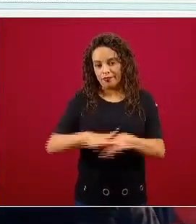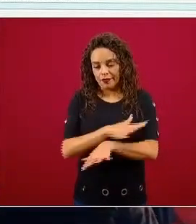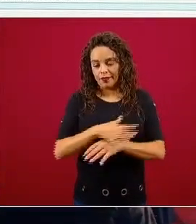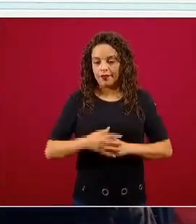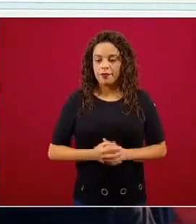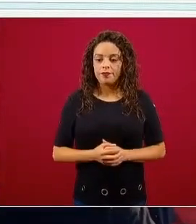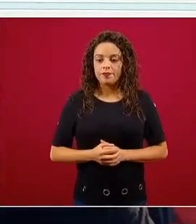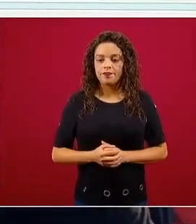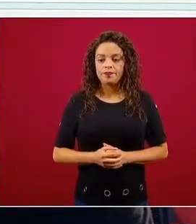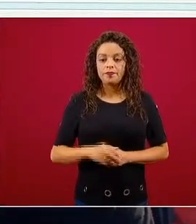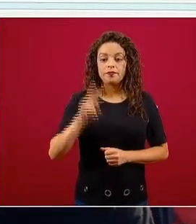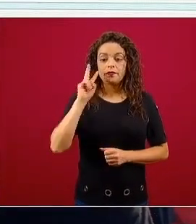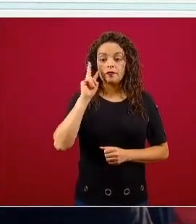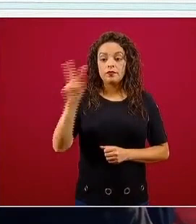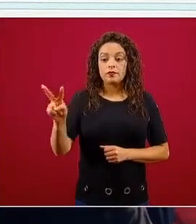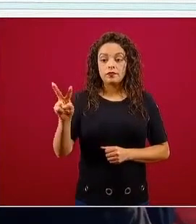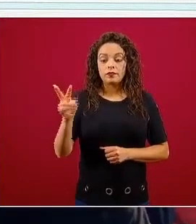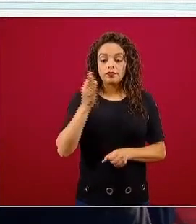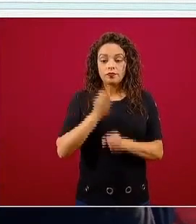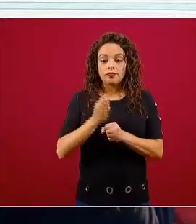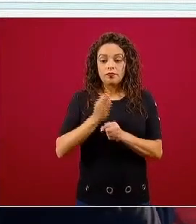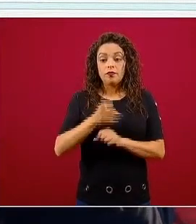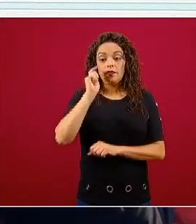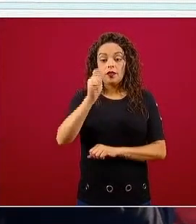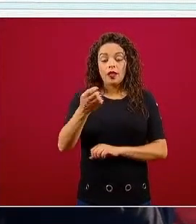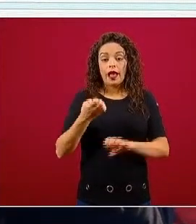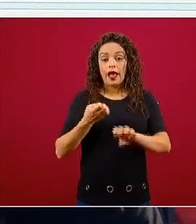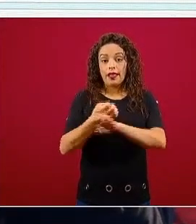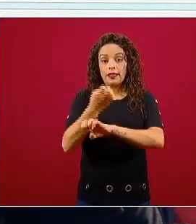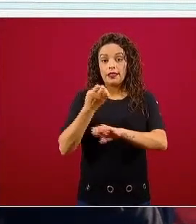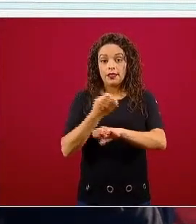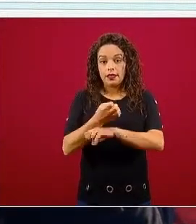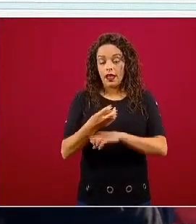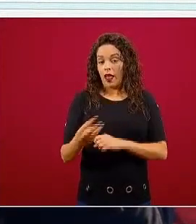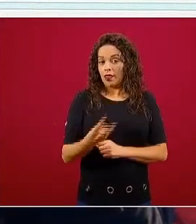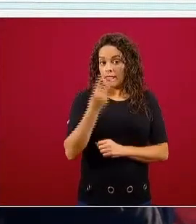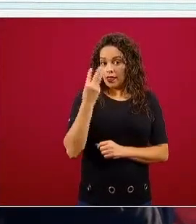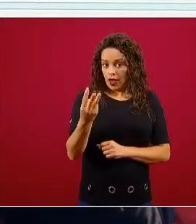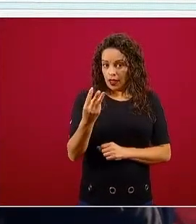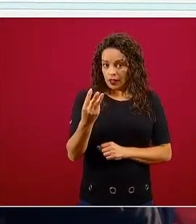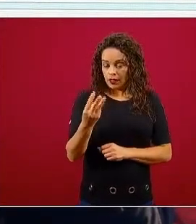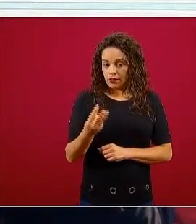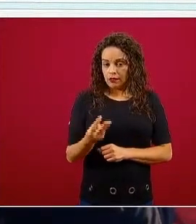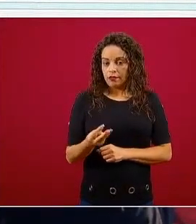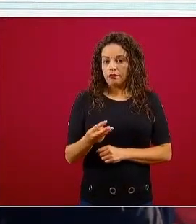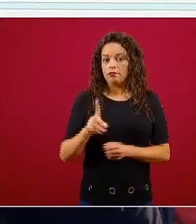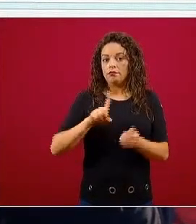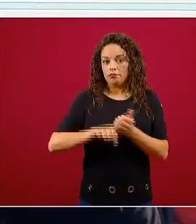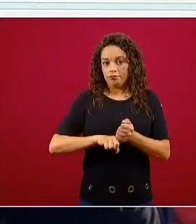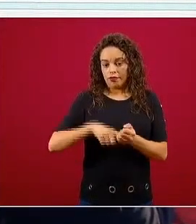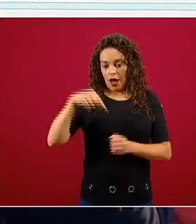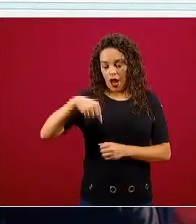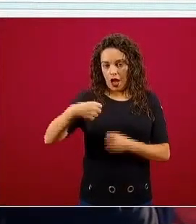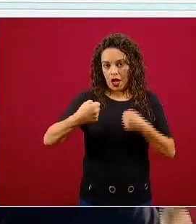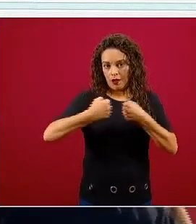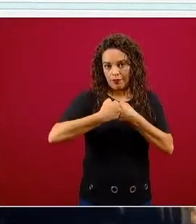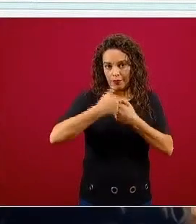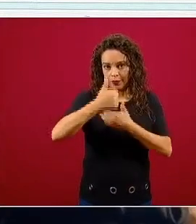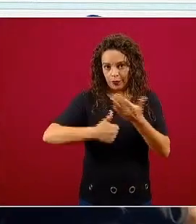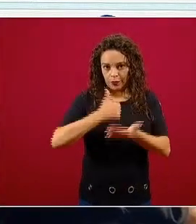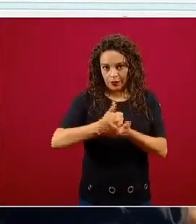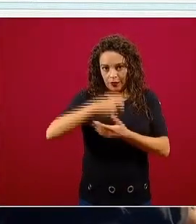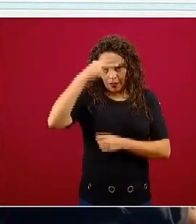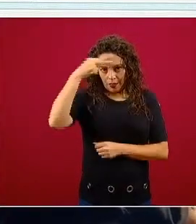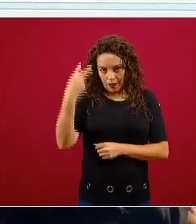Hoy vamos a compartir 3 estados, son 3 estados del centro, vecinos, todos ellos prácticamente de la Ciudad de México, y vamos